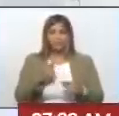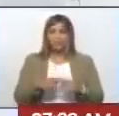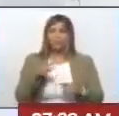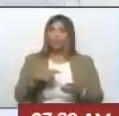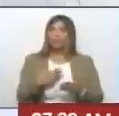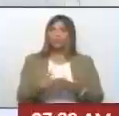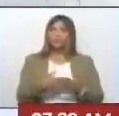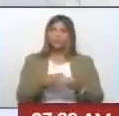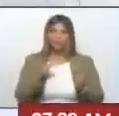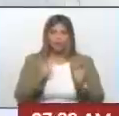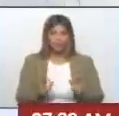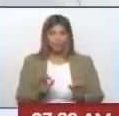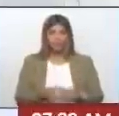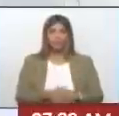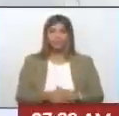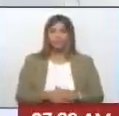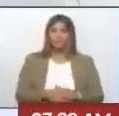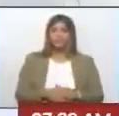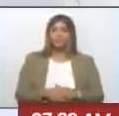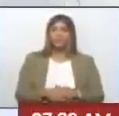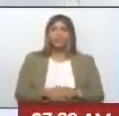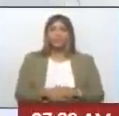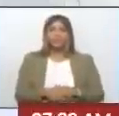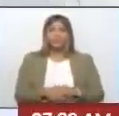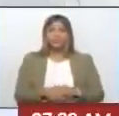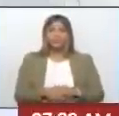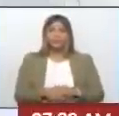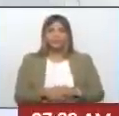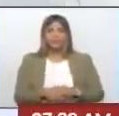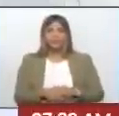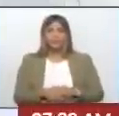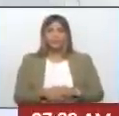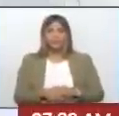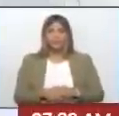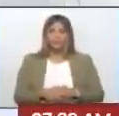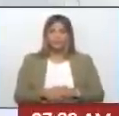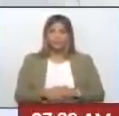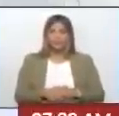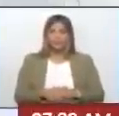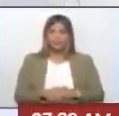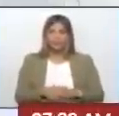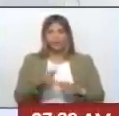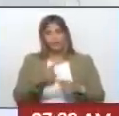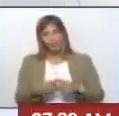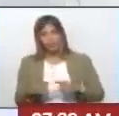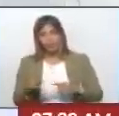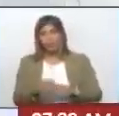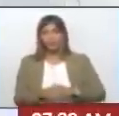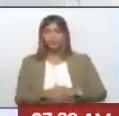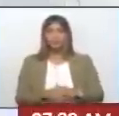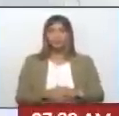prueba contundente de un expresidente de los Estados Unidos. Por otro lado,